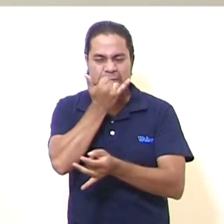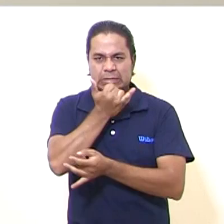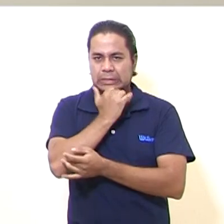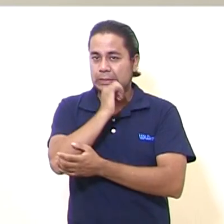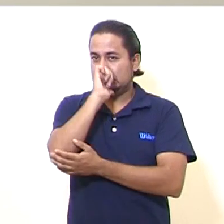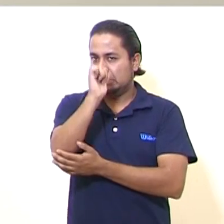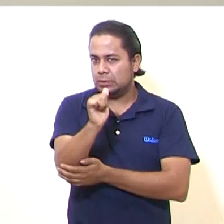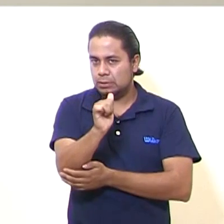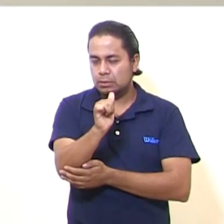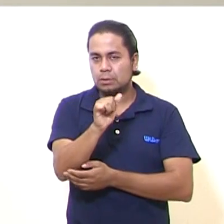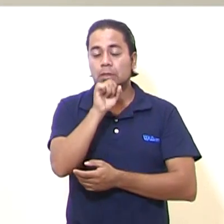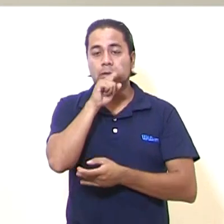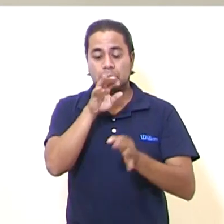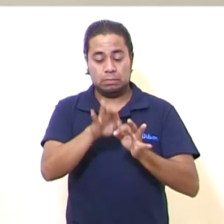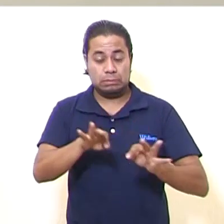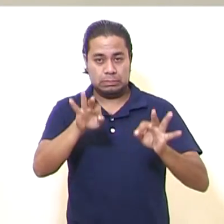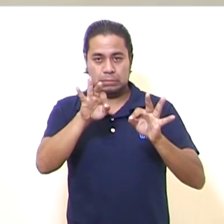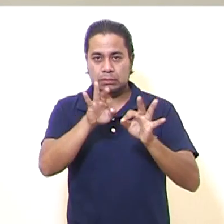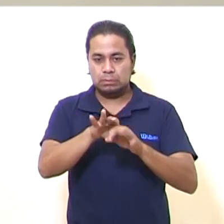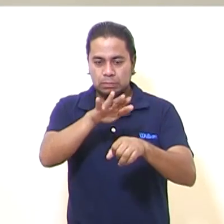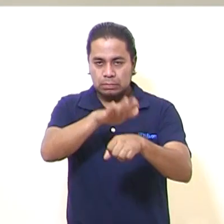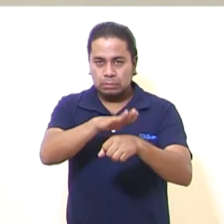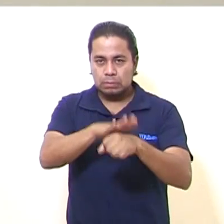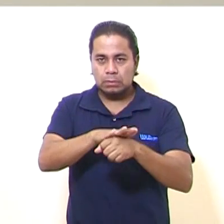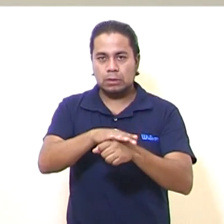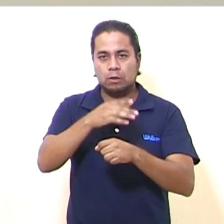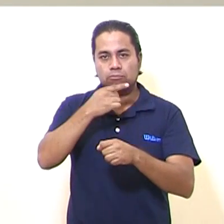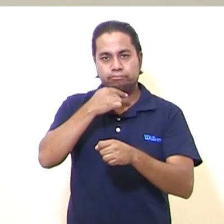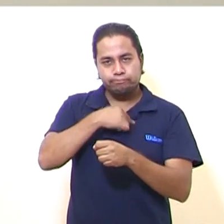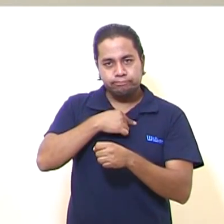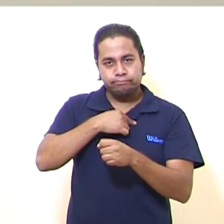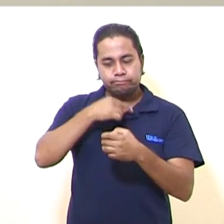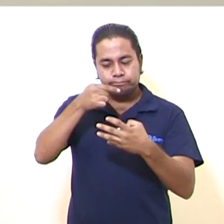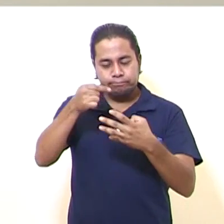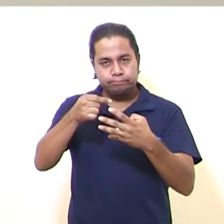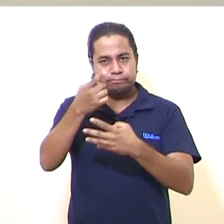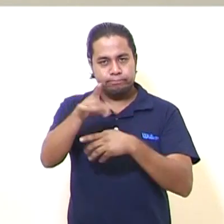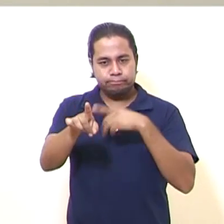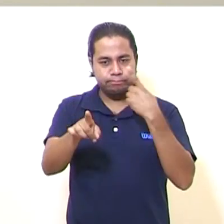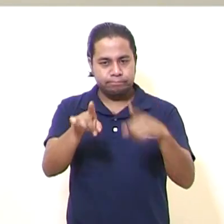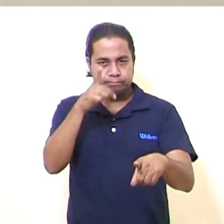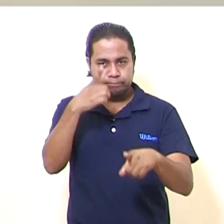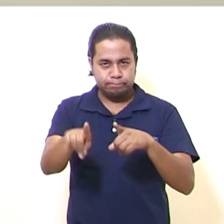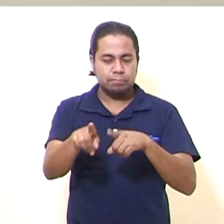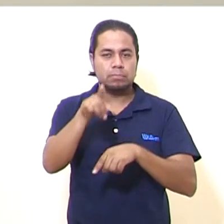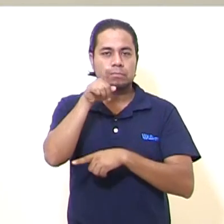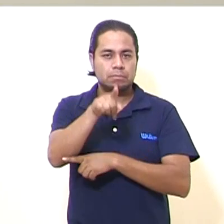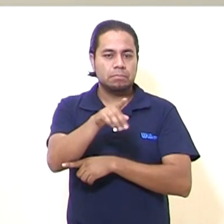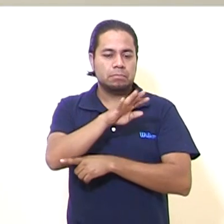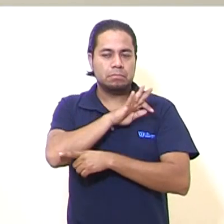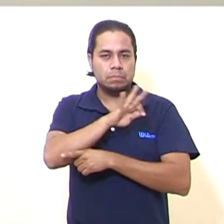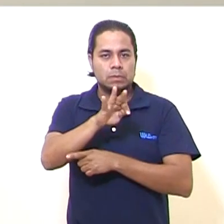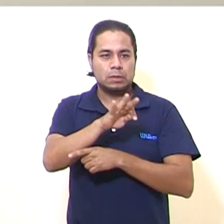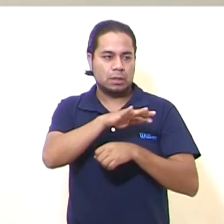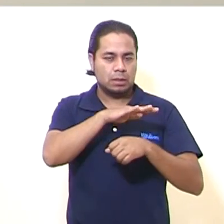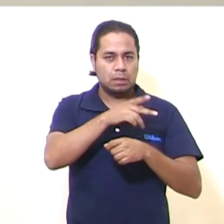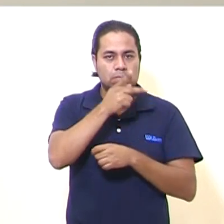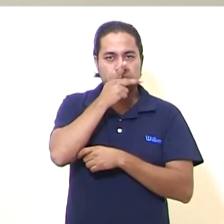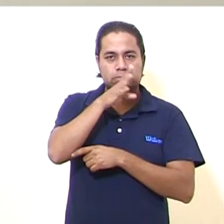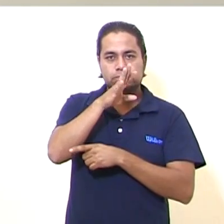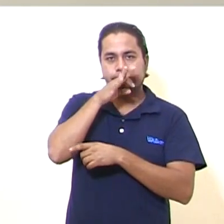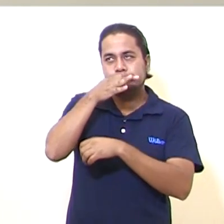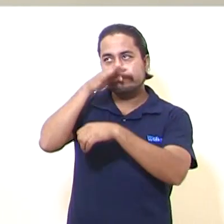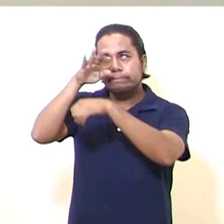también recordarte que cada una de las indicaciones que vayamos dando, tú las puedas compartir con papá